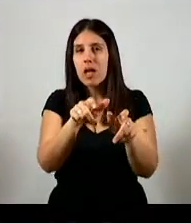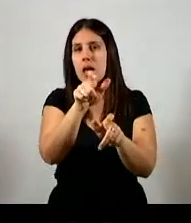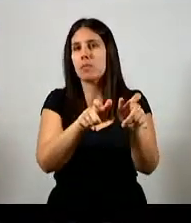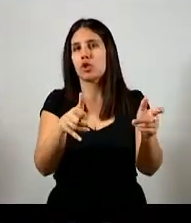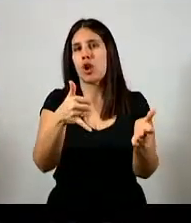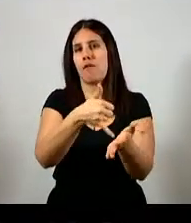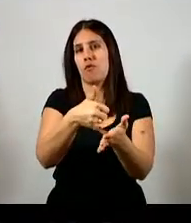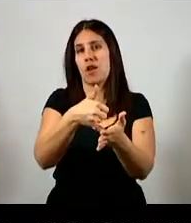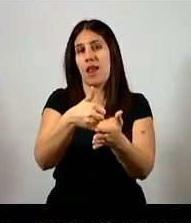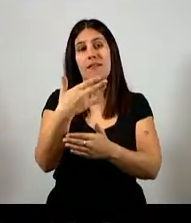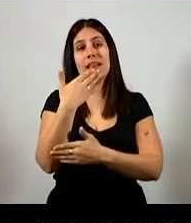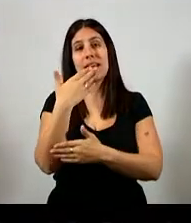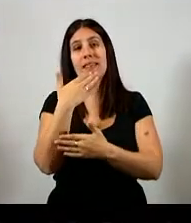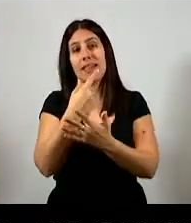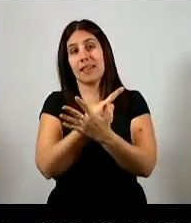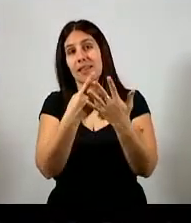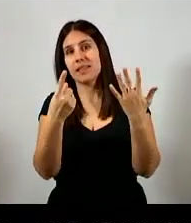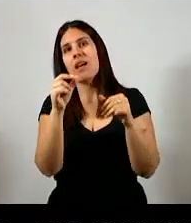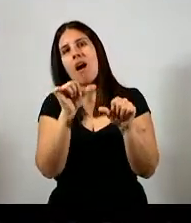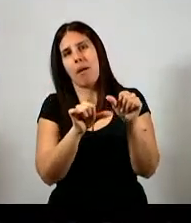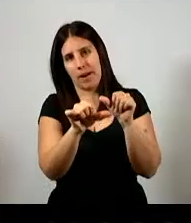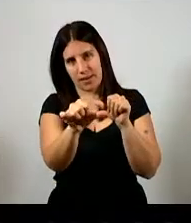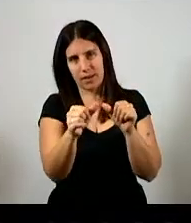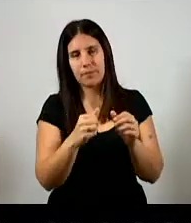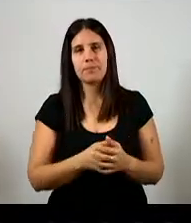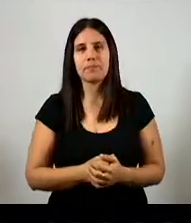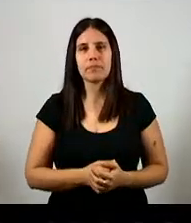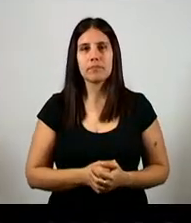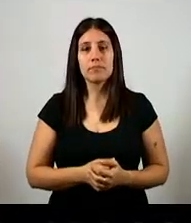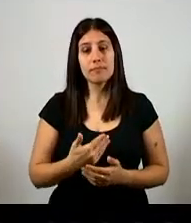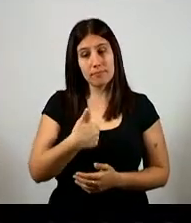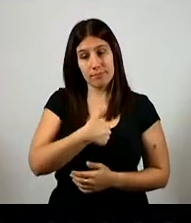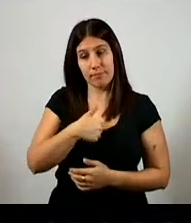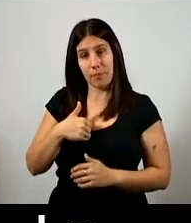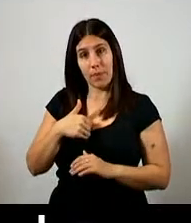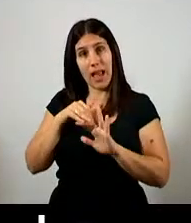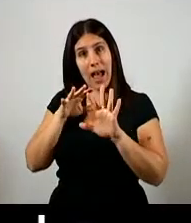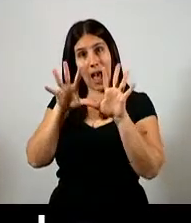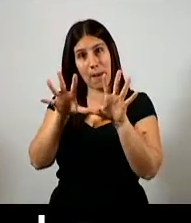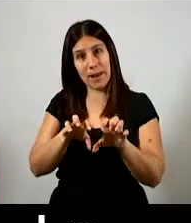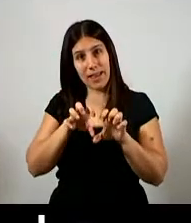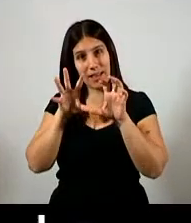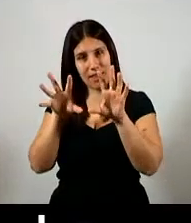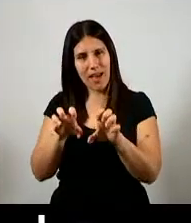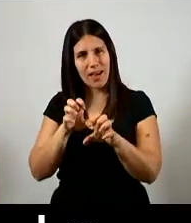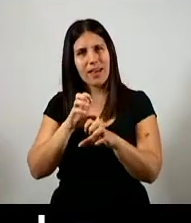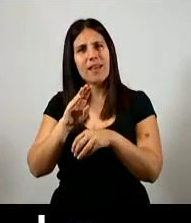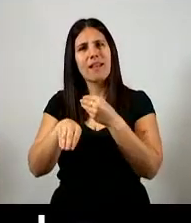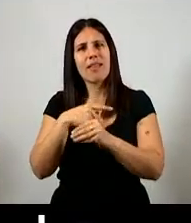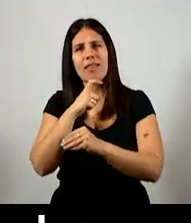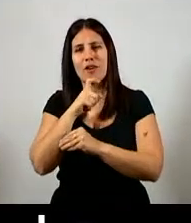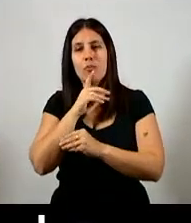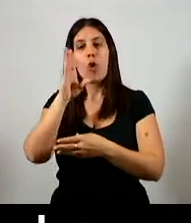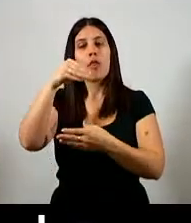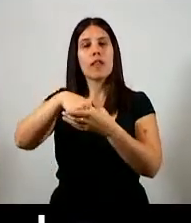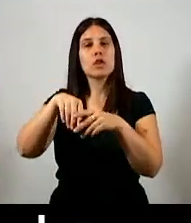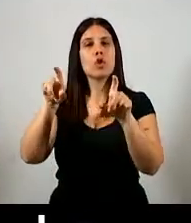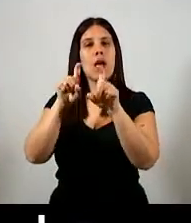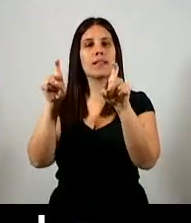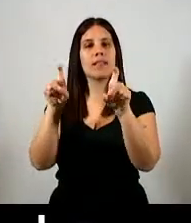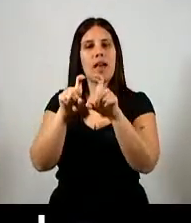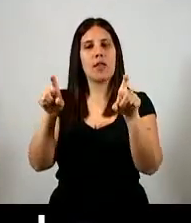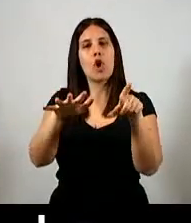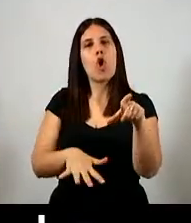los 16 años. La parte de aprendizaje se desarrollará a través de entidades locales que, como